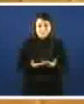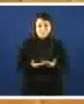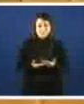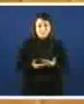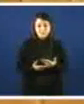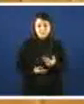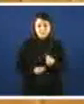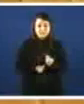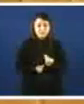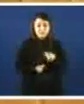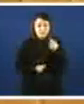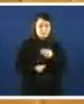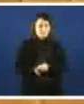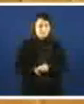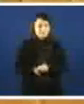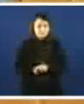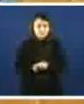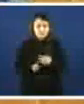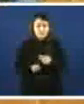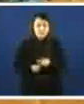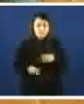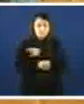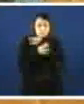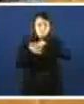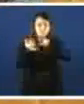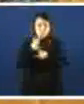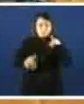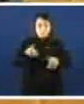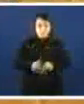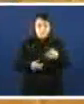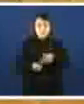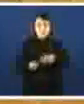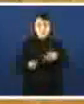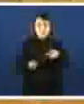algún resultado de votacións que originase un cambio